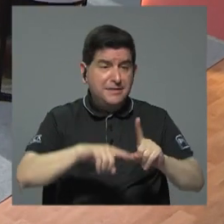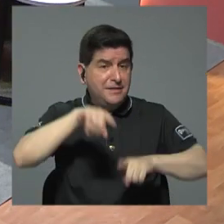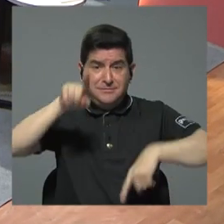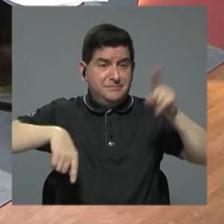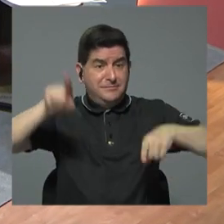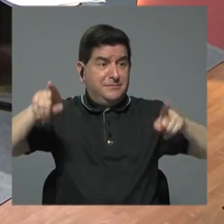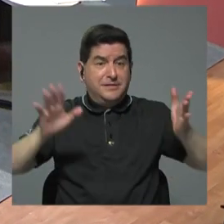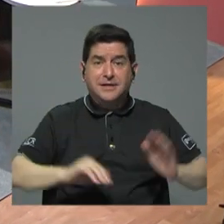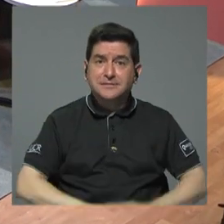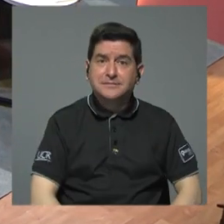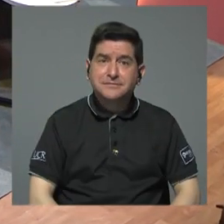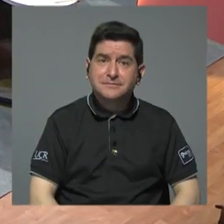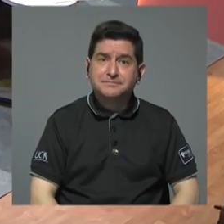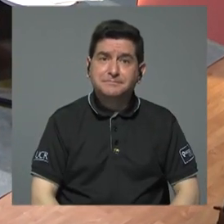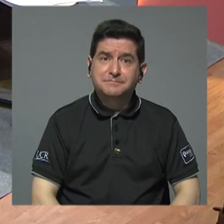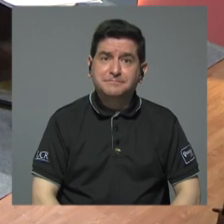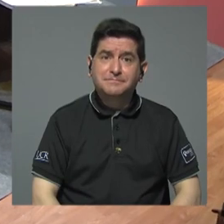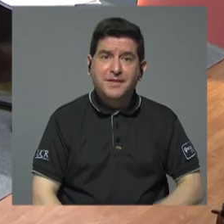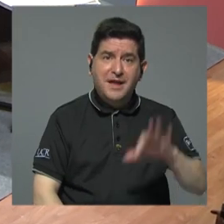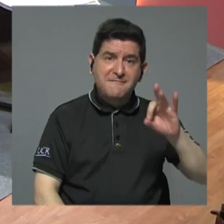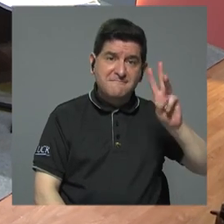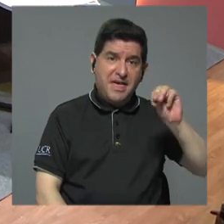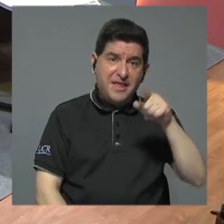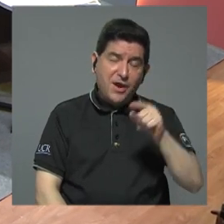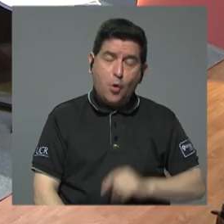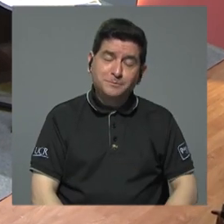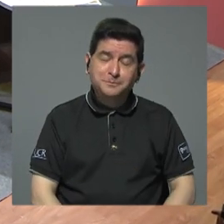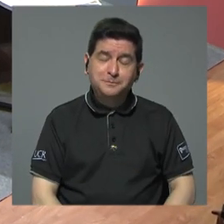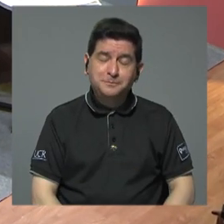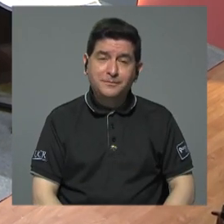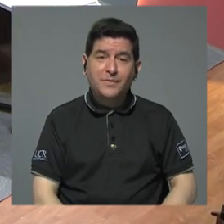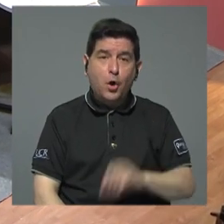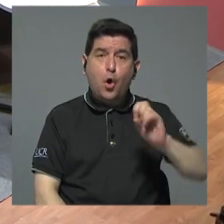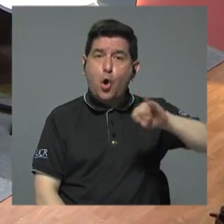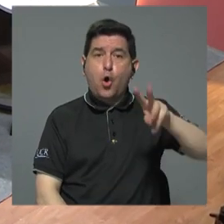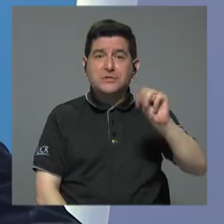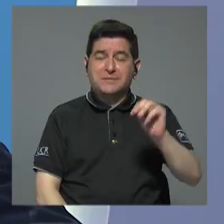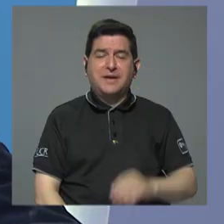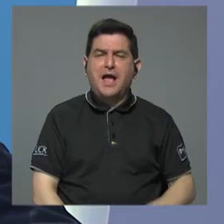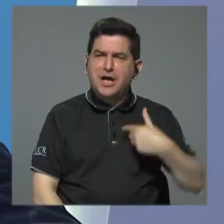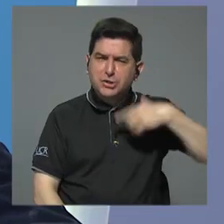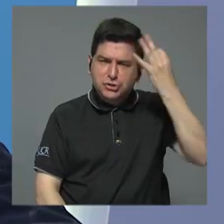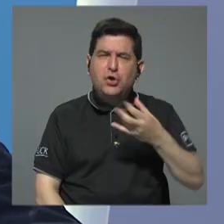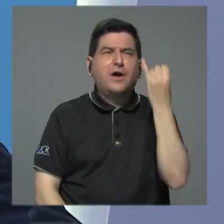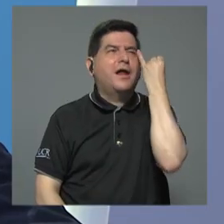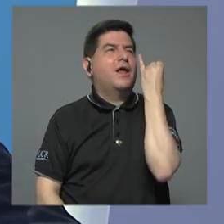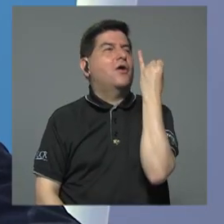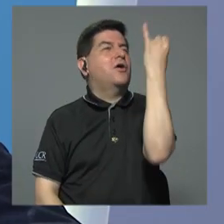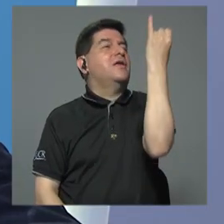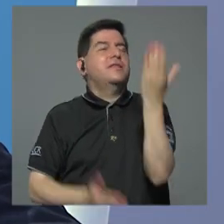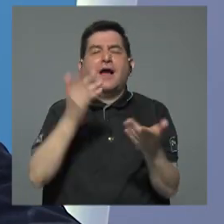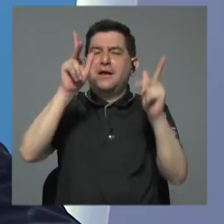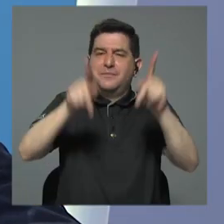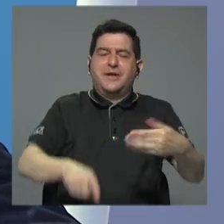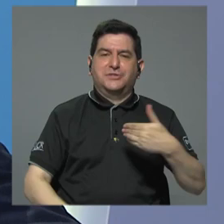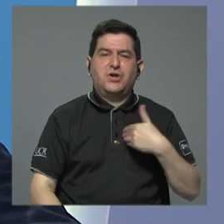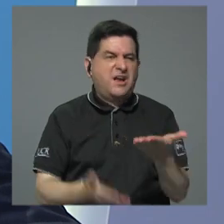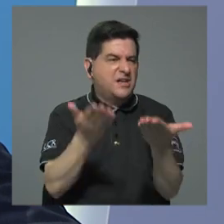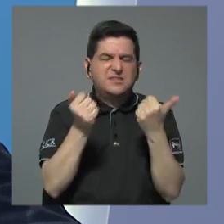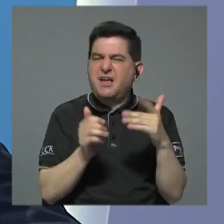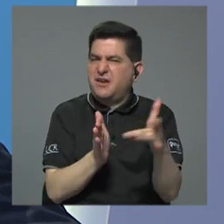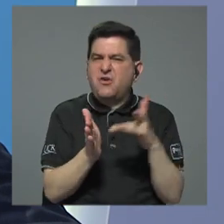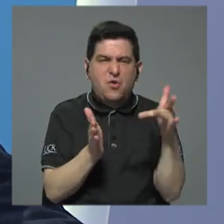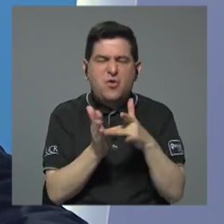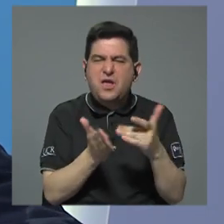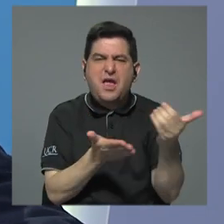diversas. Don Federico. Bueno, José María Villalta. Yo estimo que hay un idealismo, algunos que no quieren explotar